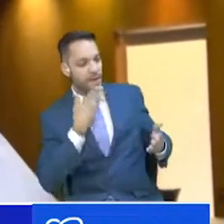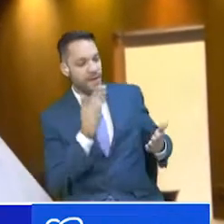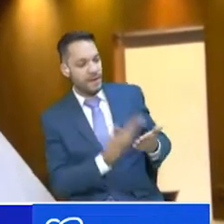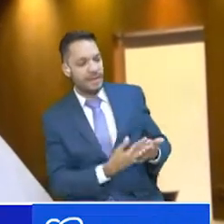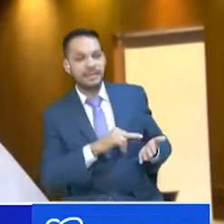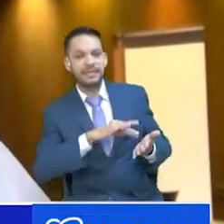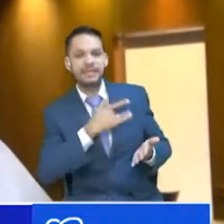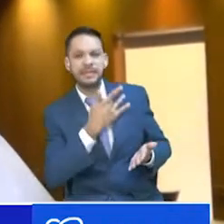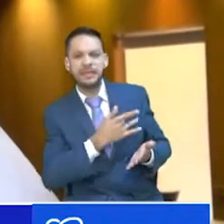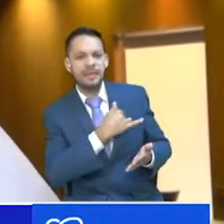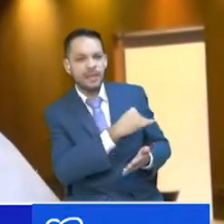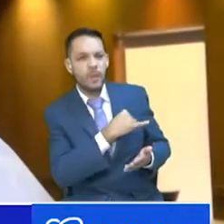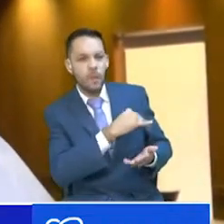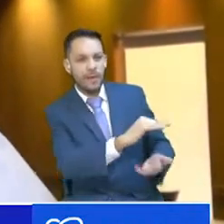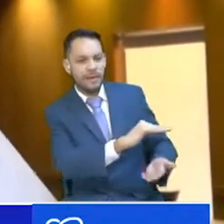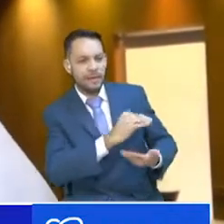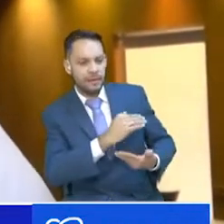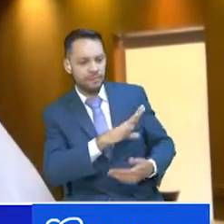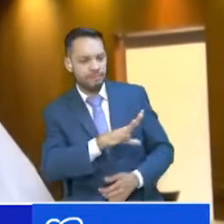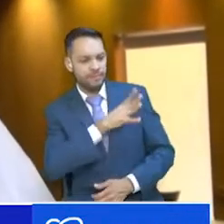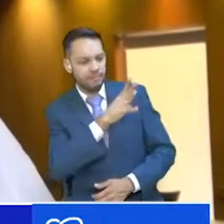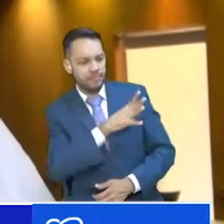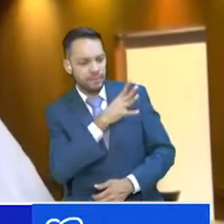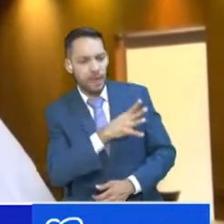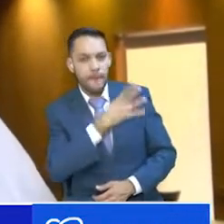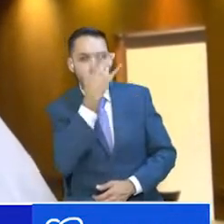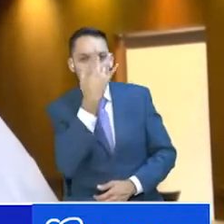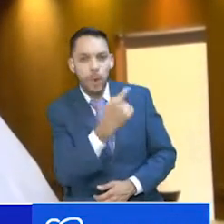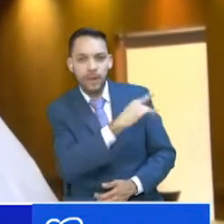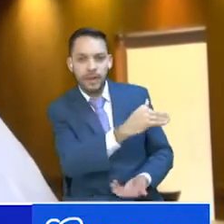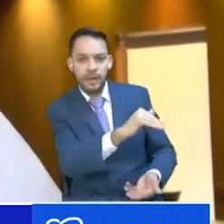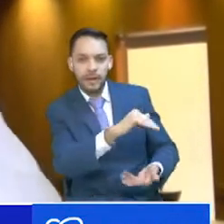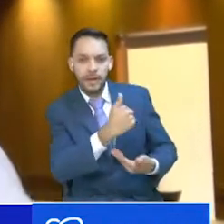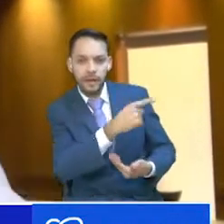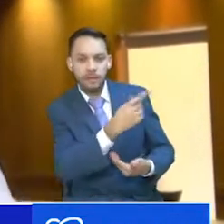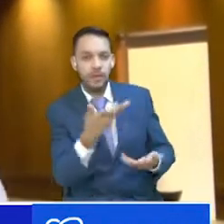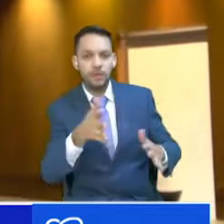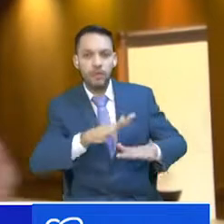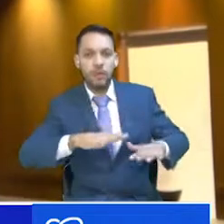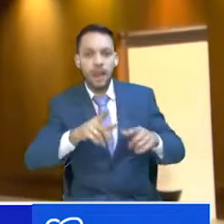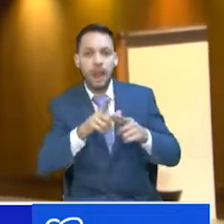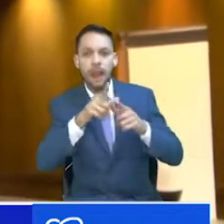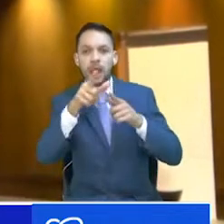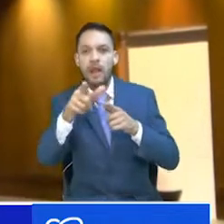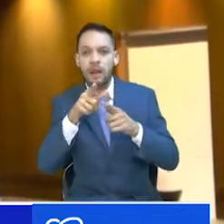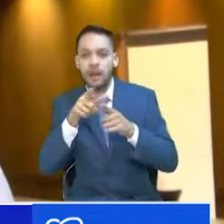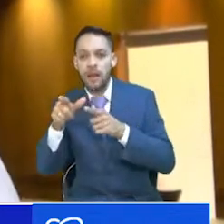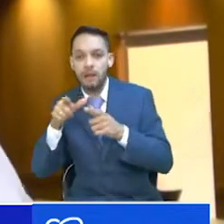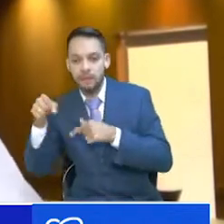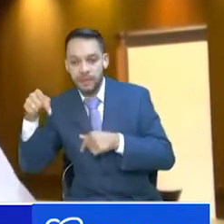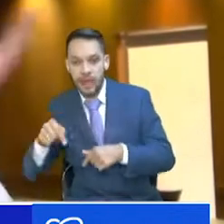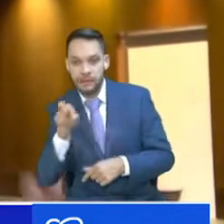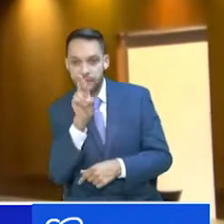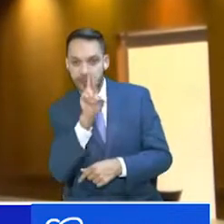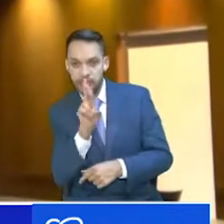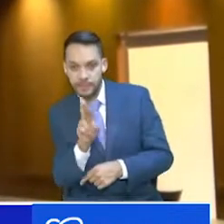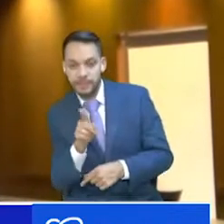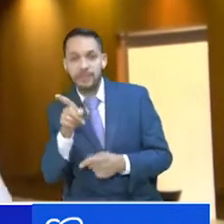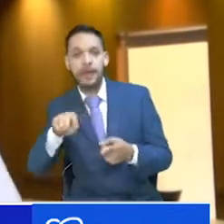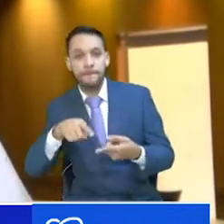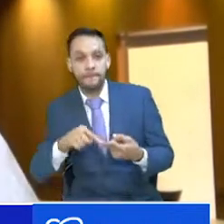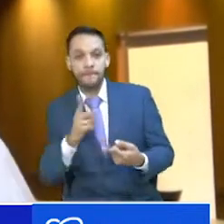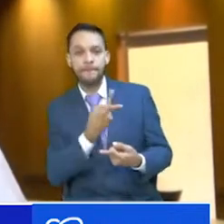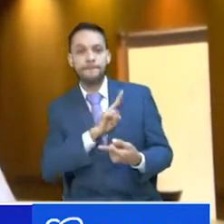me siento absolutamente orgulloso porque pues ganamos en unos lugares que no me imaginaba y no solamente es aquí en risaralda ganamos en el valle